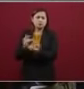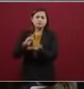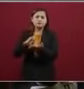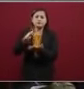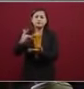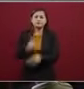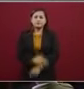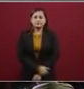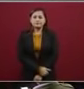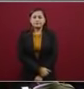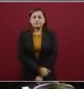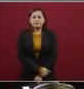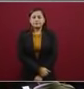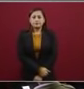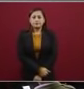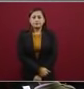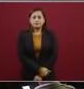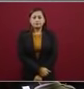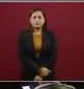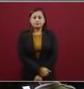sí. Muy bien.